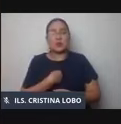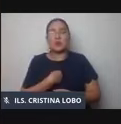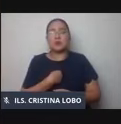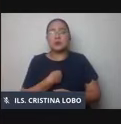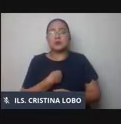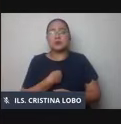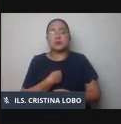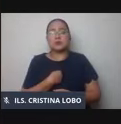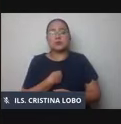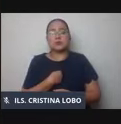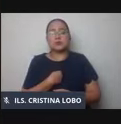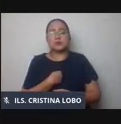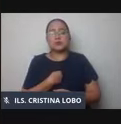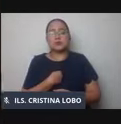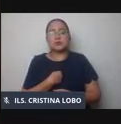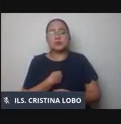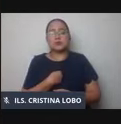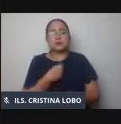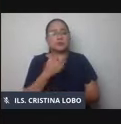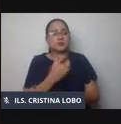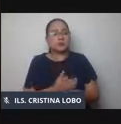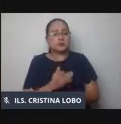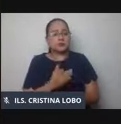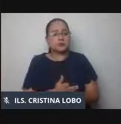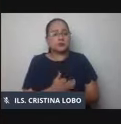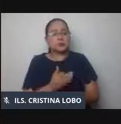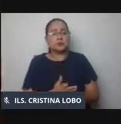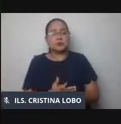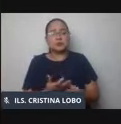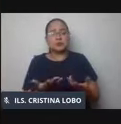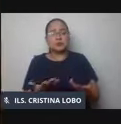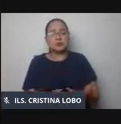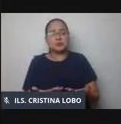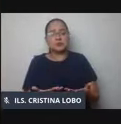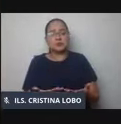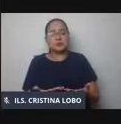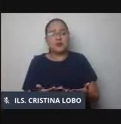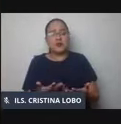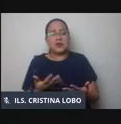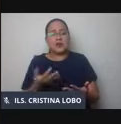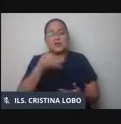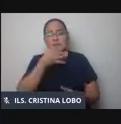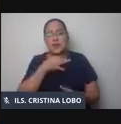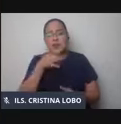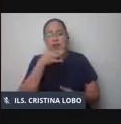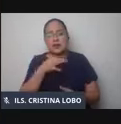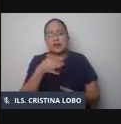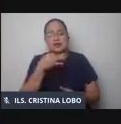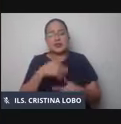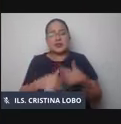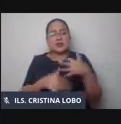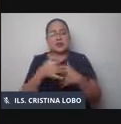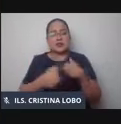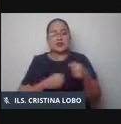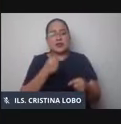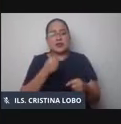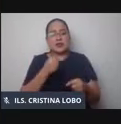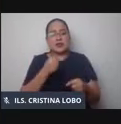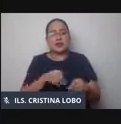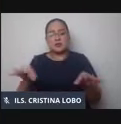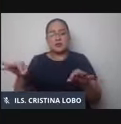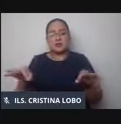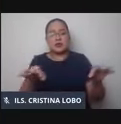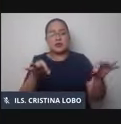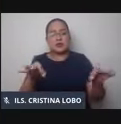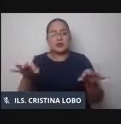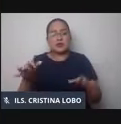Se me canceló en este momento por pandemia mis 15 años, por ejemplo, y tengo un fuerte sentimiento